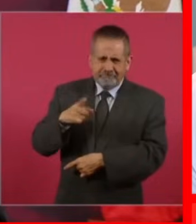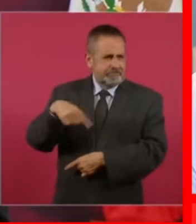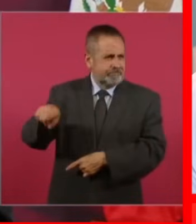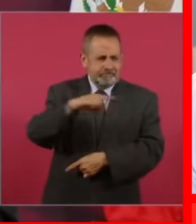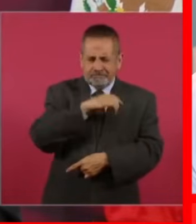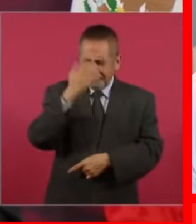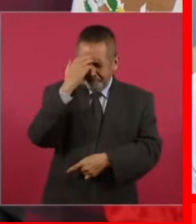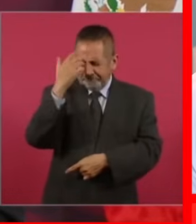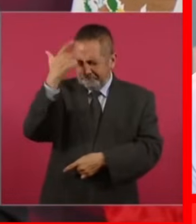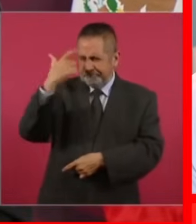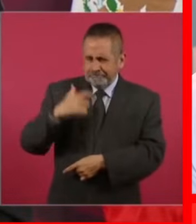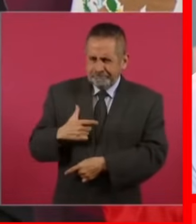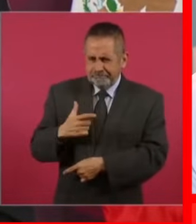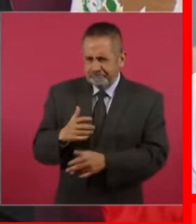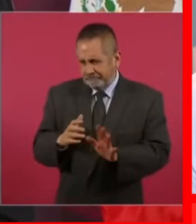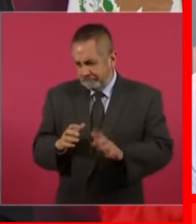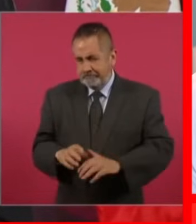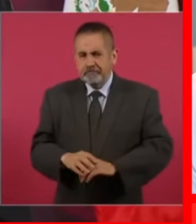todos.